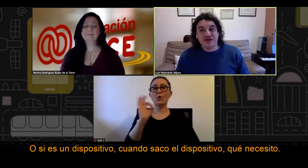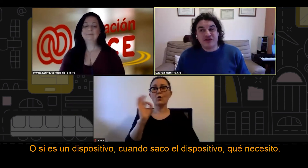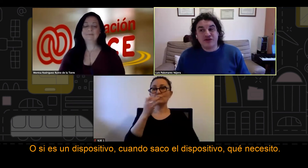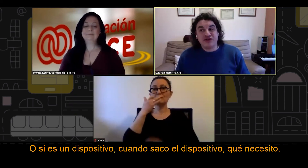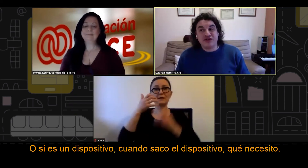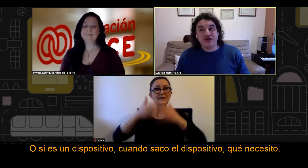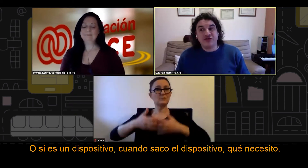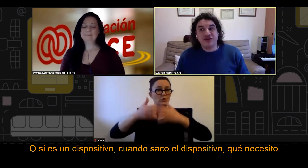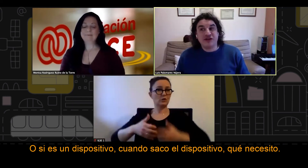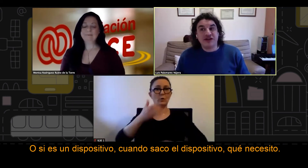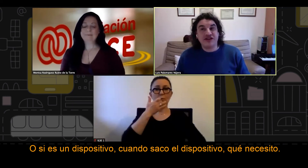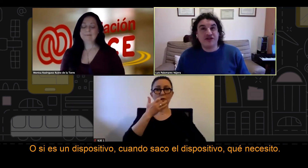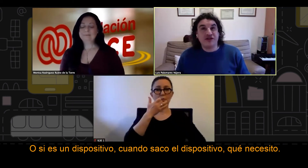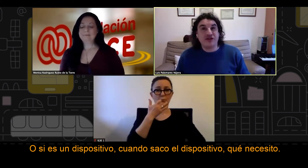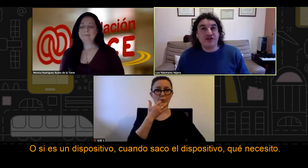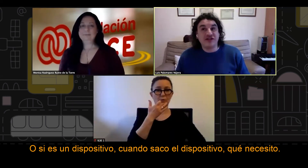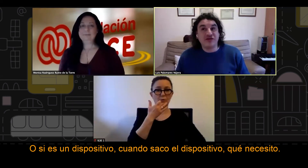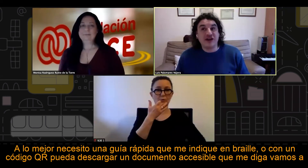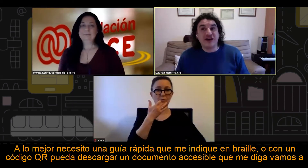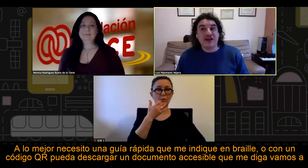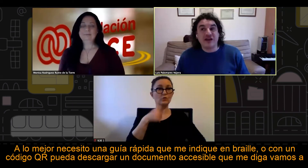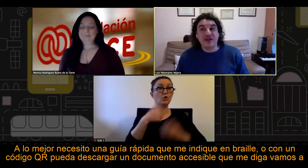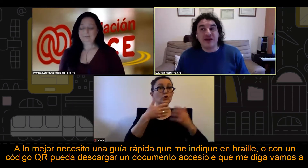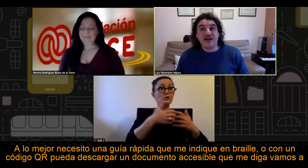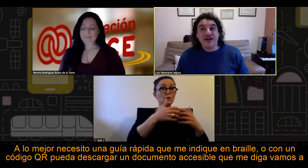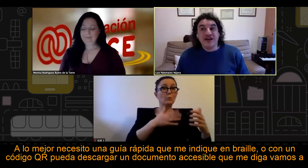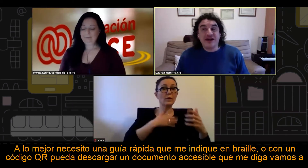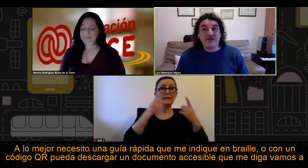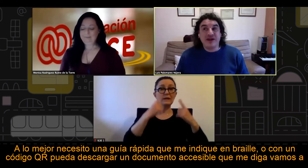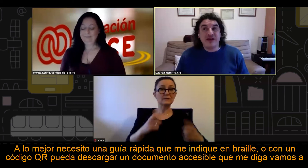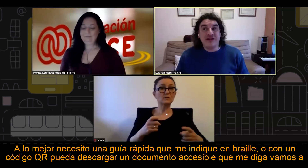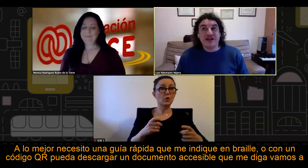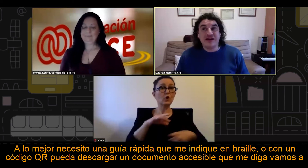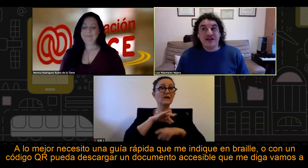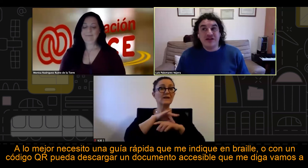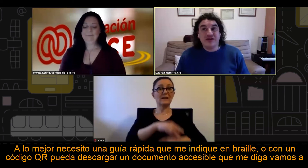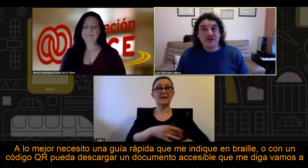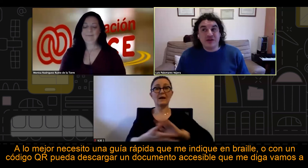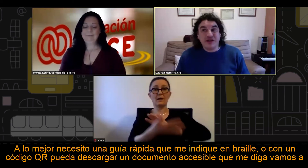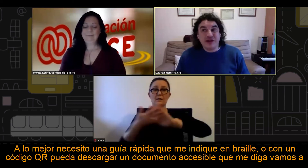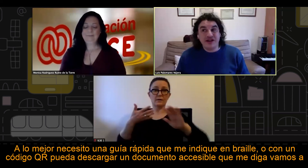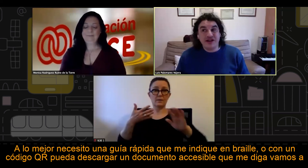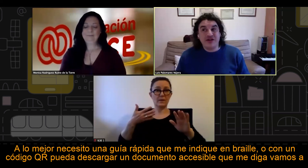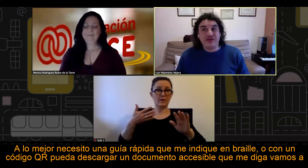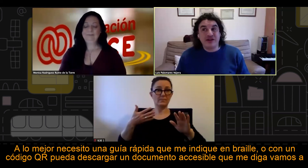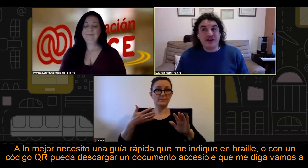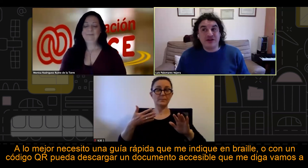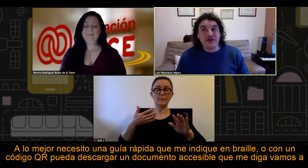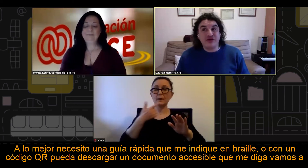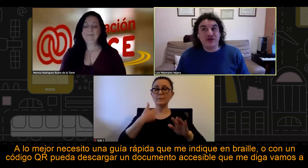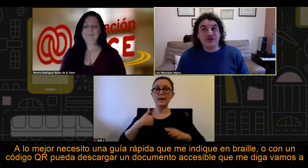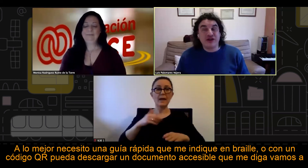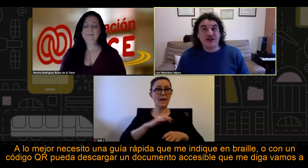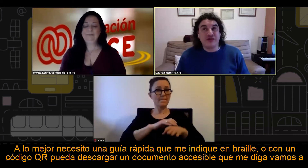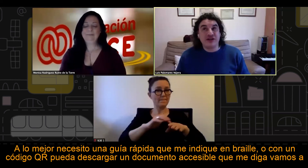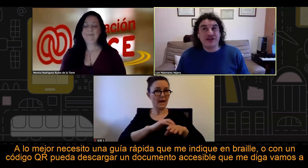a ver, yo cuando saco el dispositivo, ¿qué necesito? A lo mejor necesito una guía rápida que me indique, o bien en braille, o que me indique con un